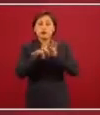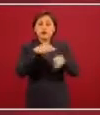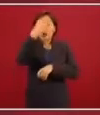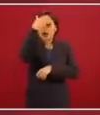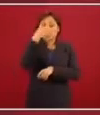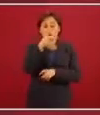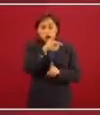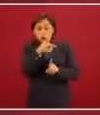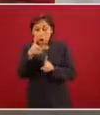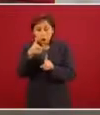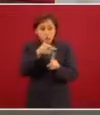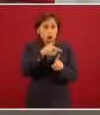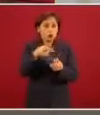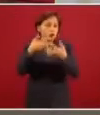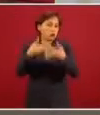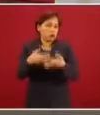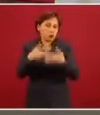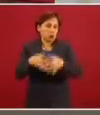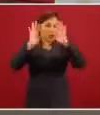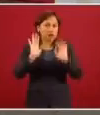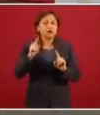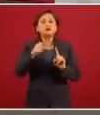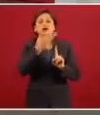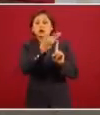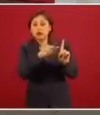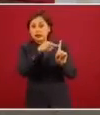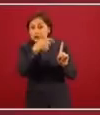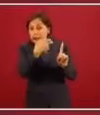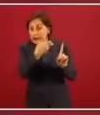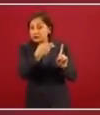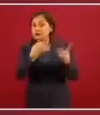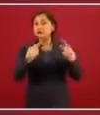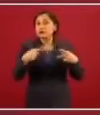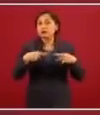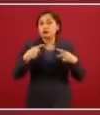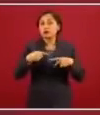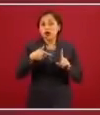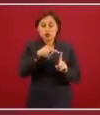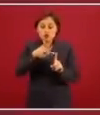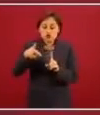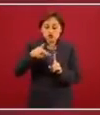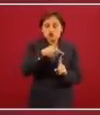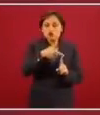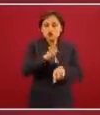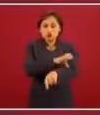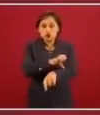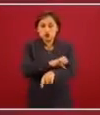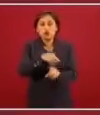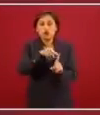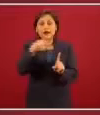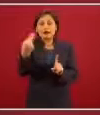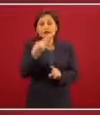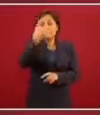una profesión industrial. La persona que hace soldadura necesita utilizar una máscara especializada con una